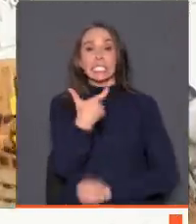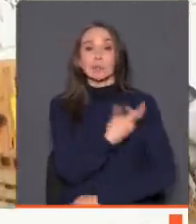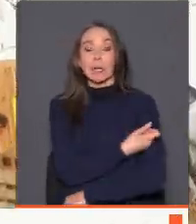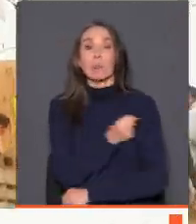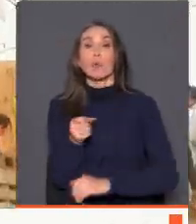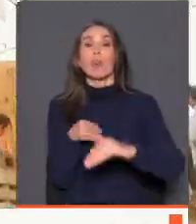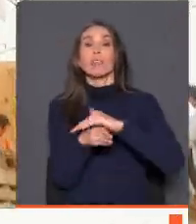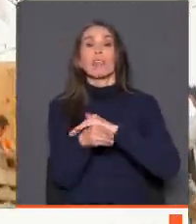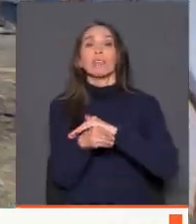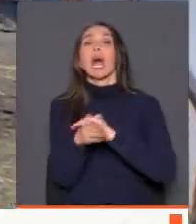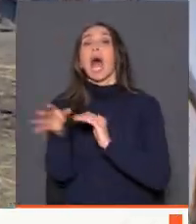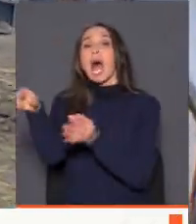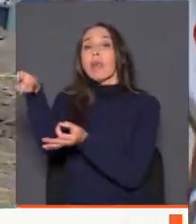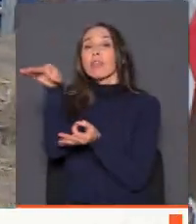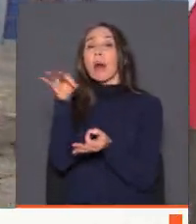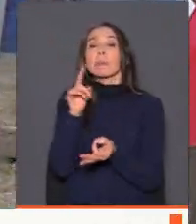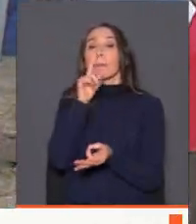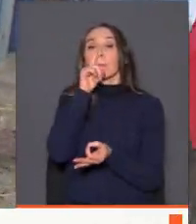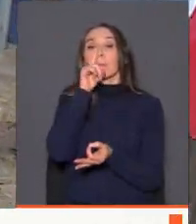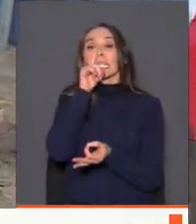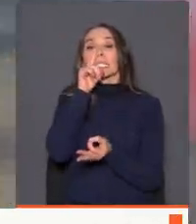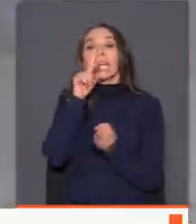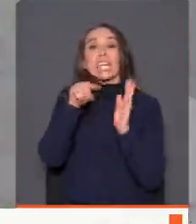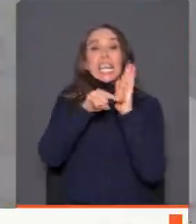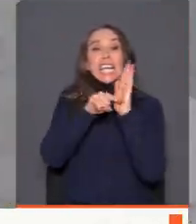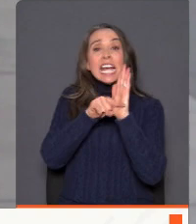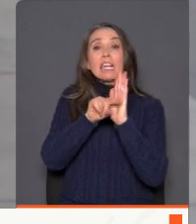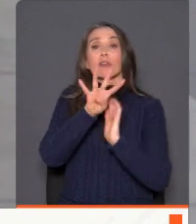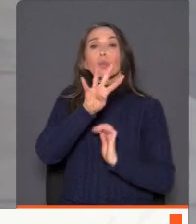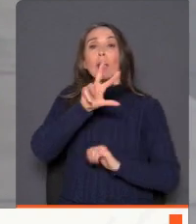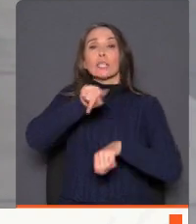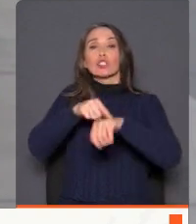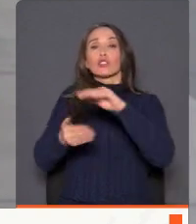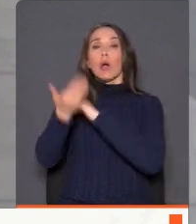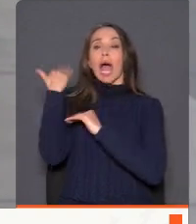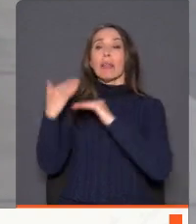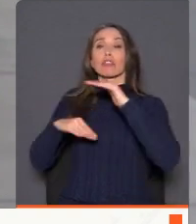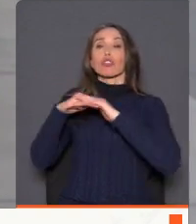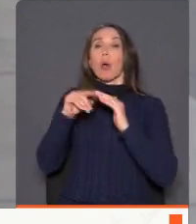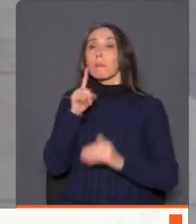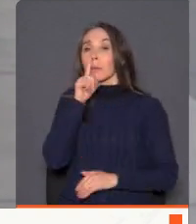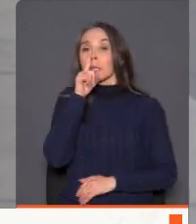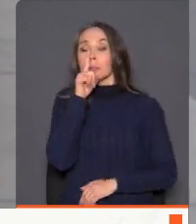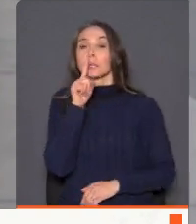un PCR negativo de máximo 48 horas. El pase de movilidad